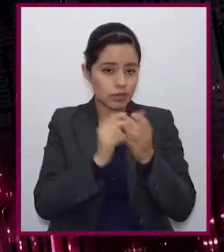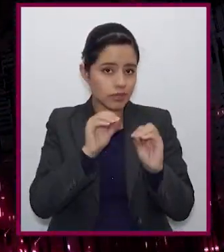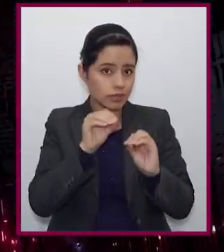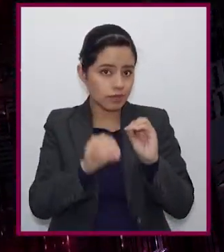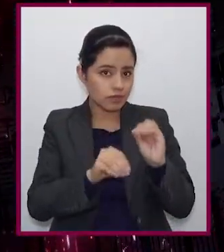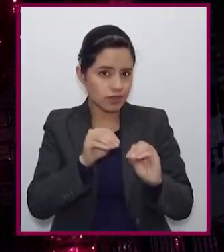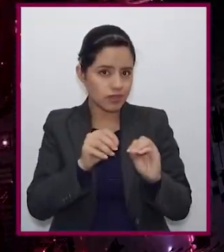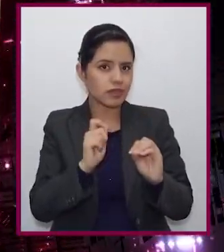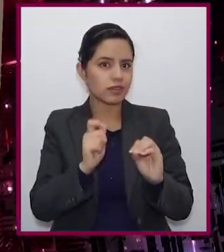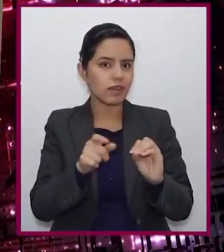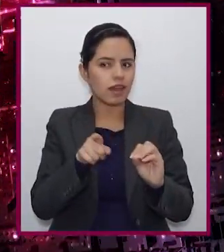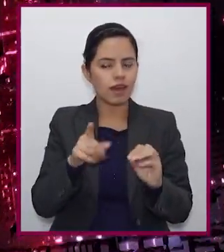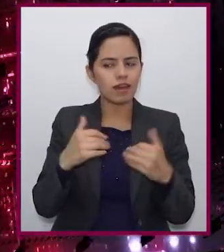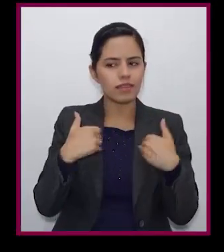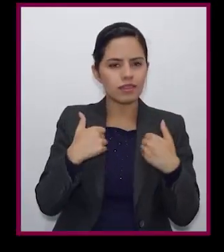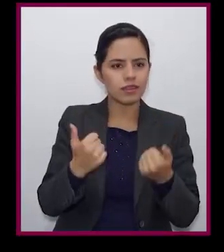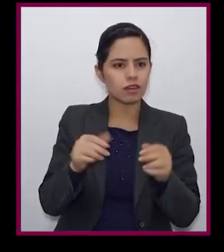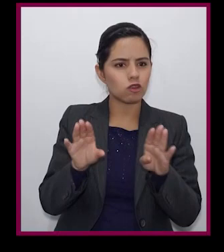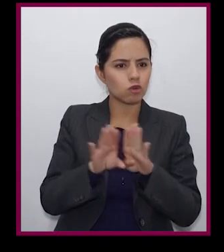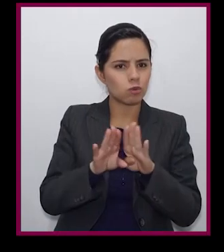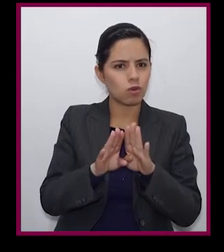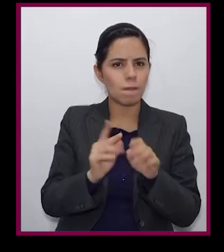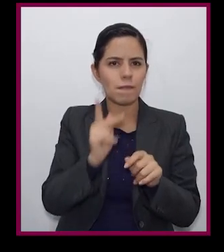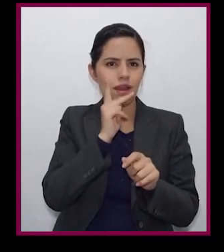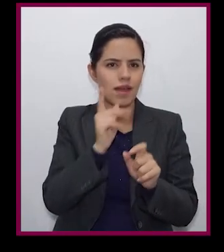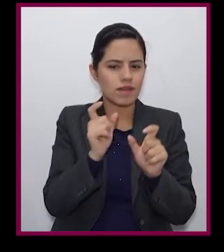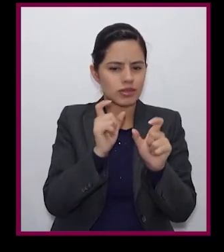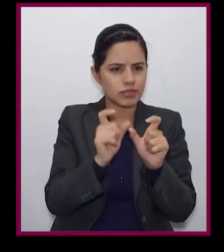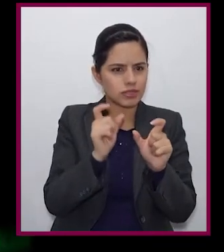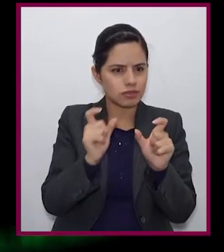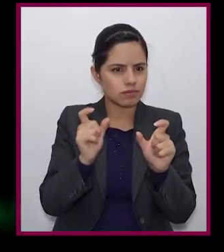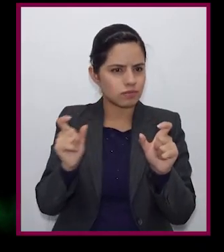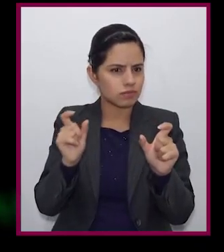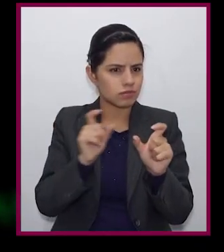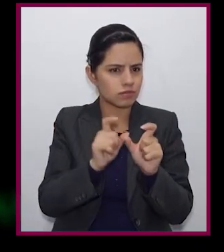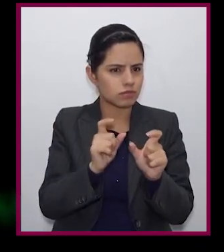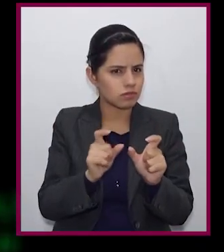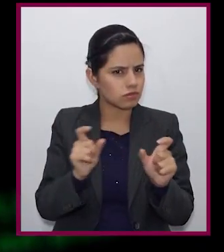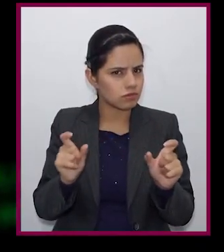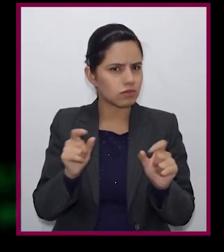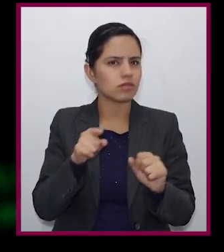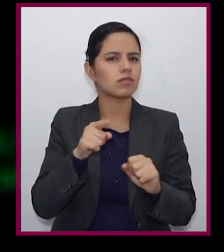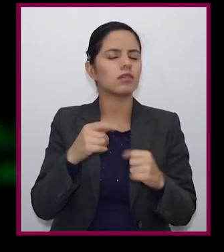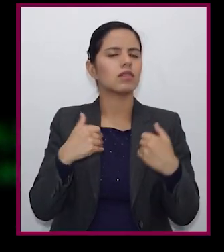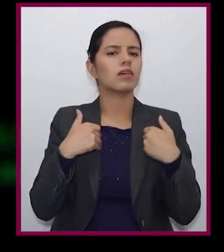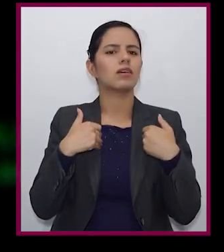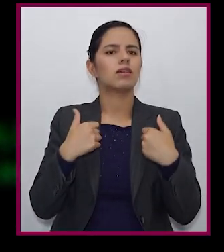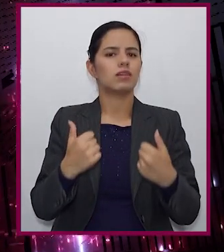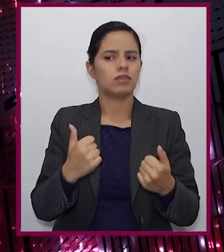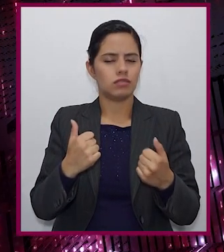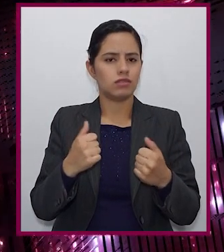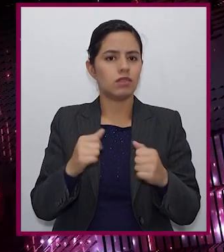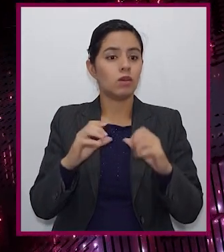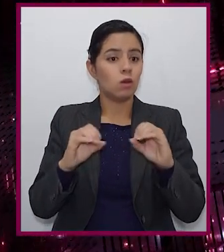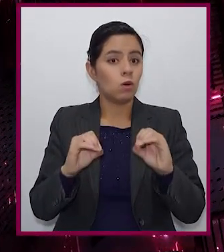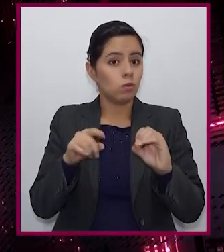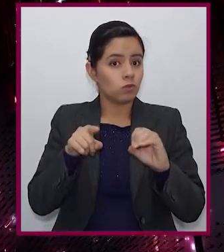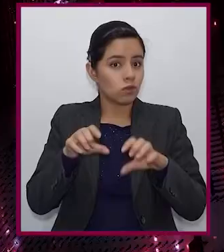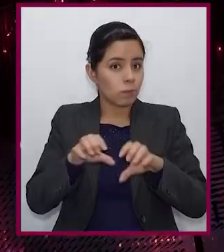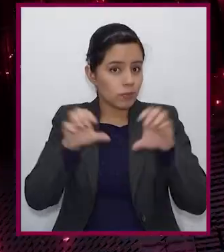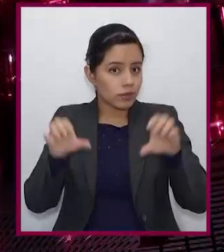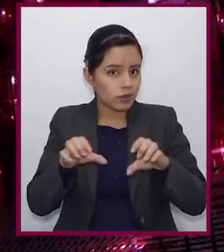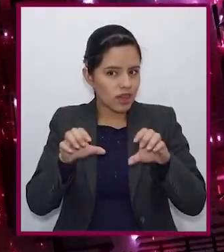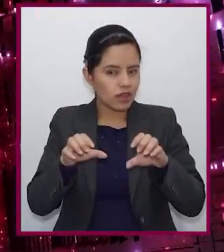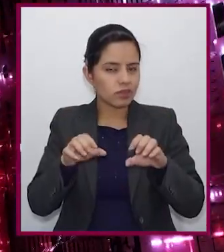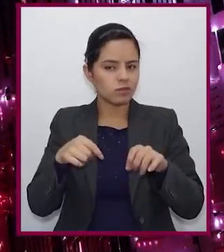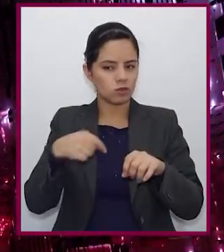pues implica entender la lógica, implica entender los algoritmos, implica entender las instrucciones que le quieres